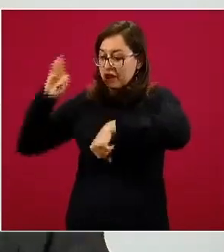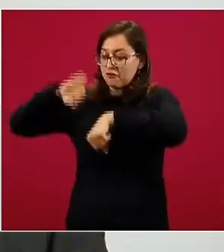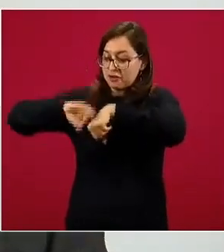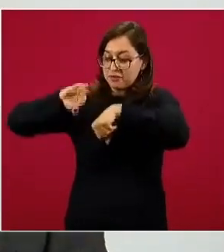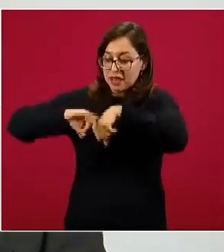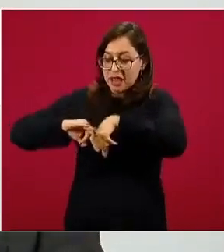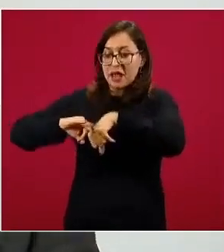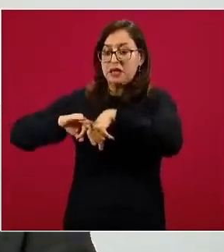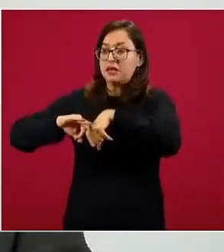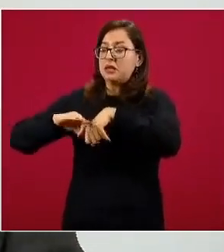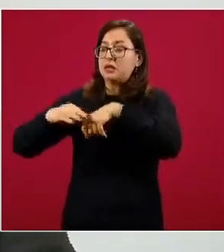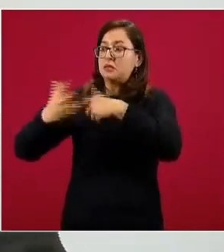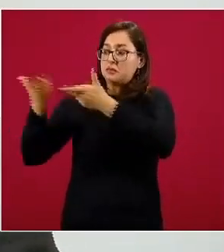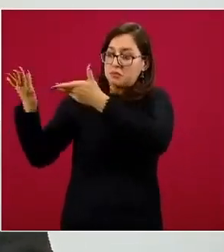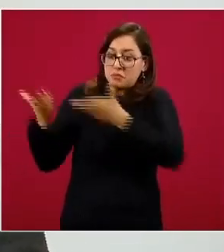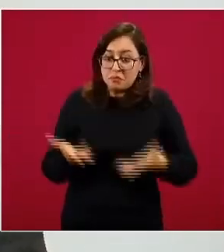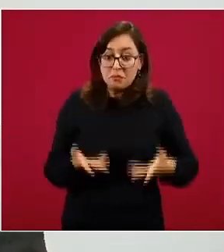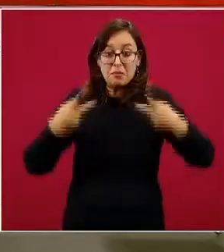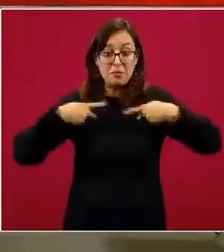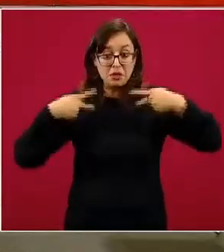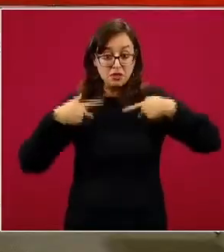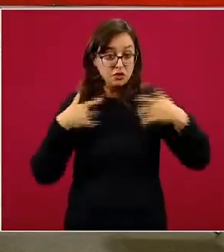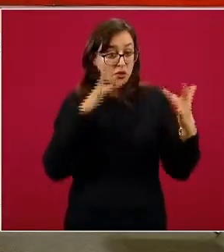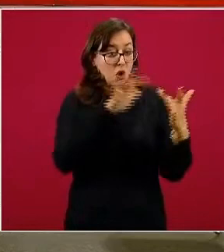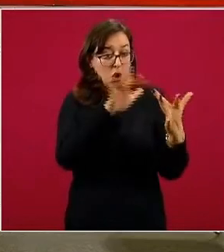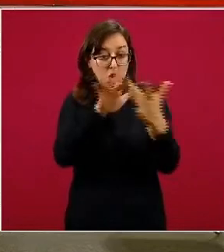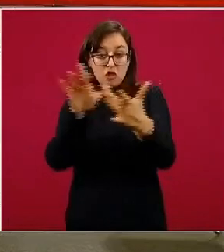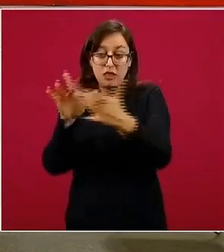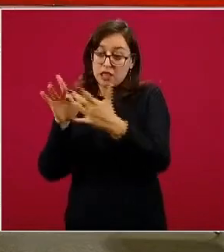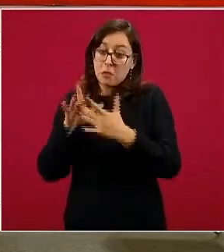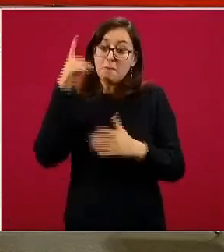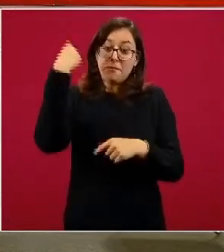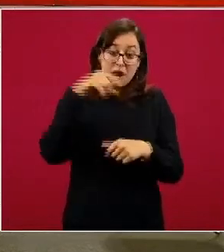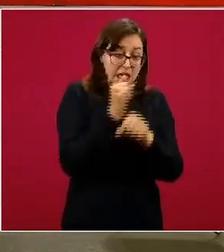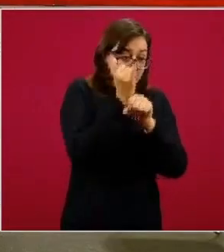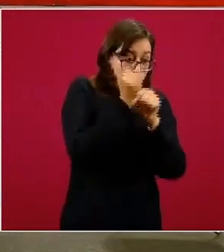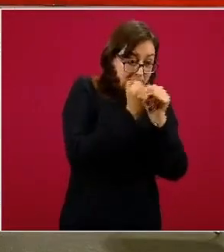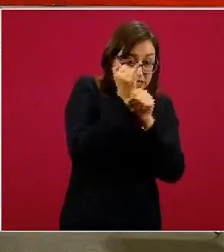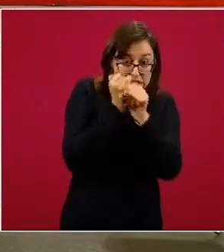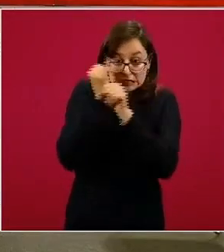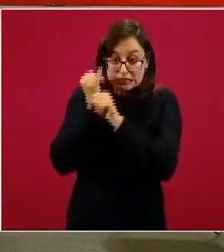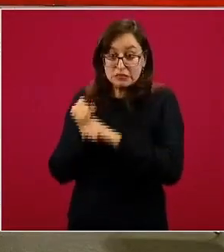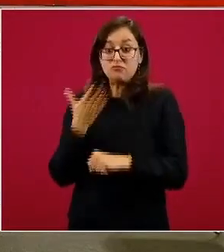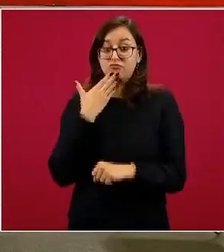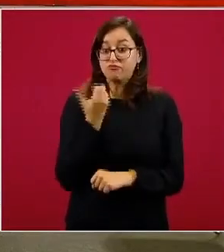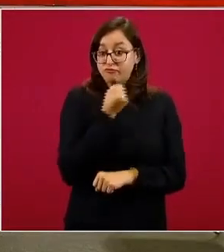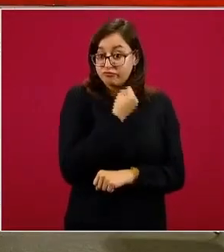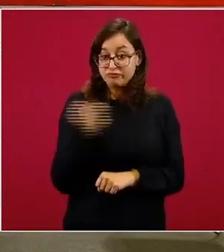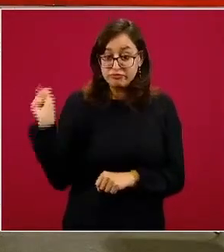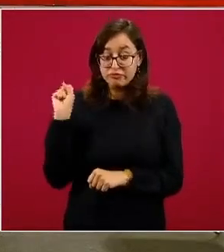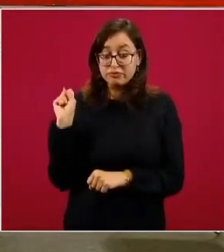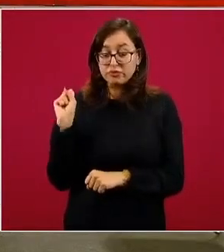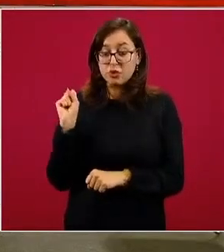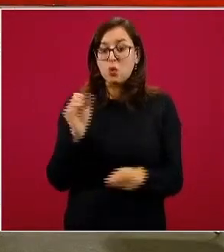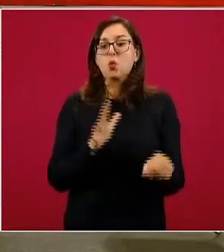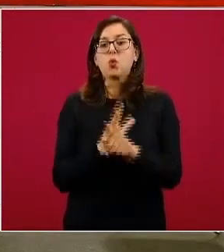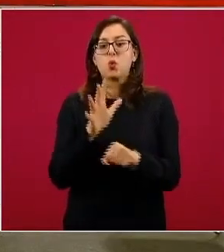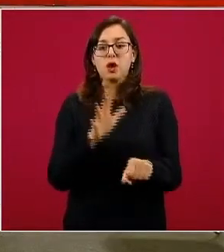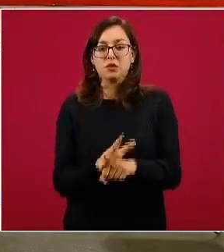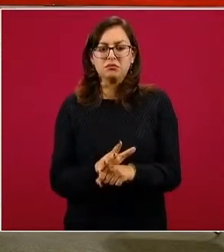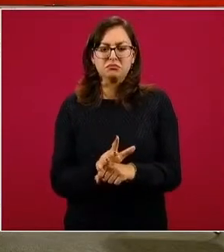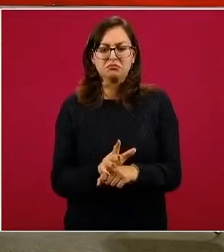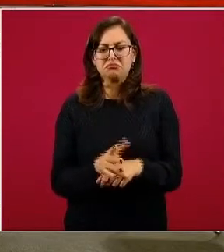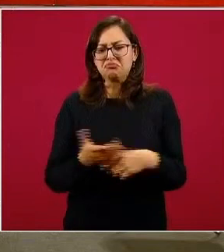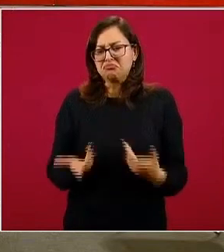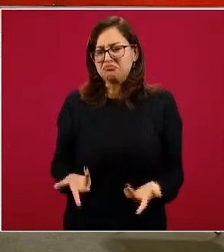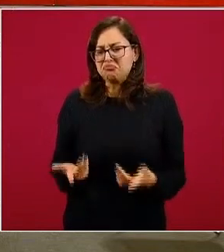en relación con las personas investigadoras clínicas, las personas expertas en el campo, era 1 a 1.